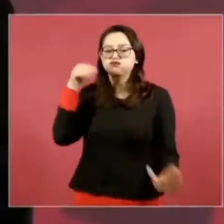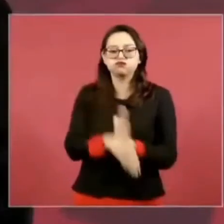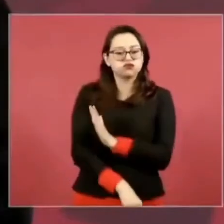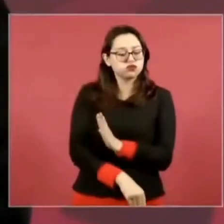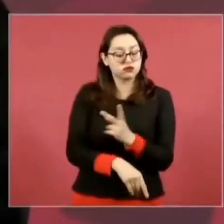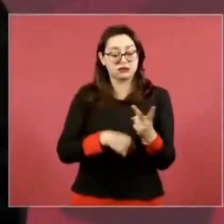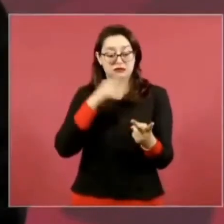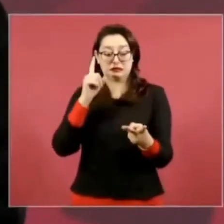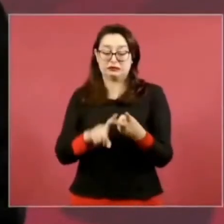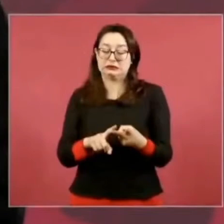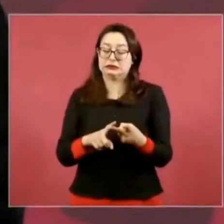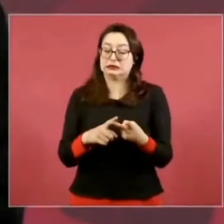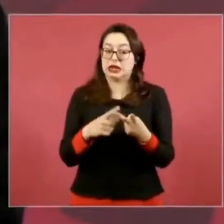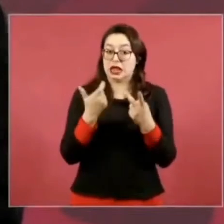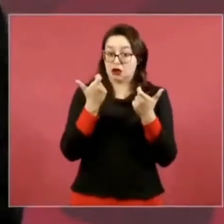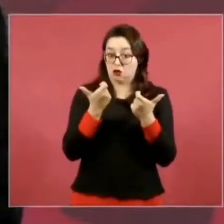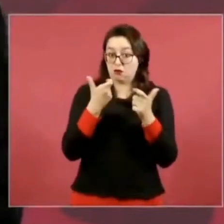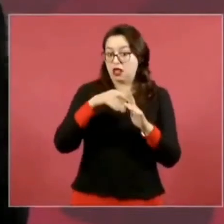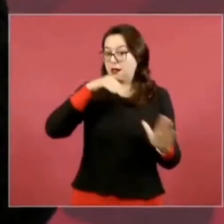social,